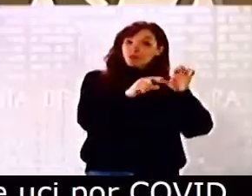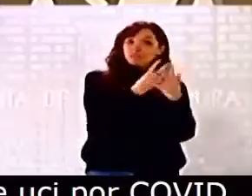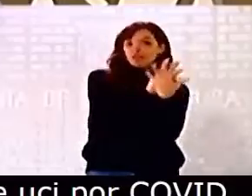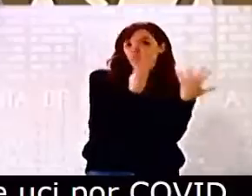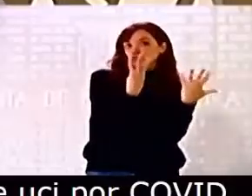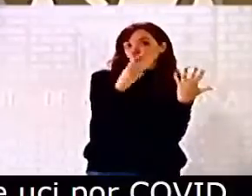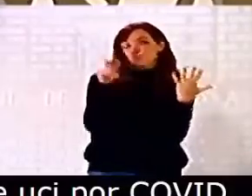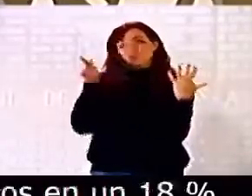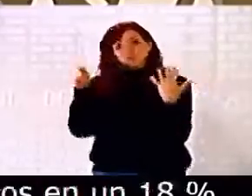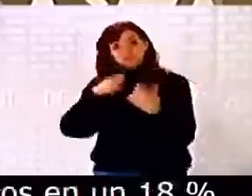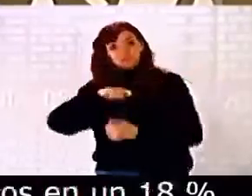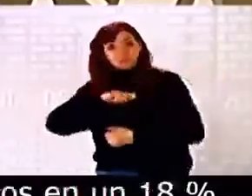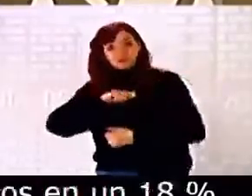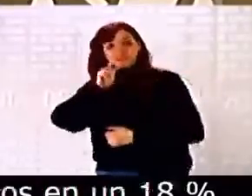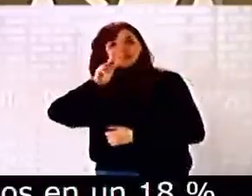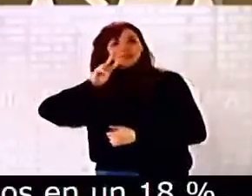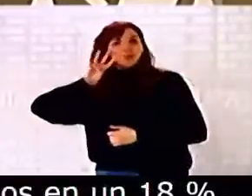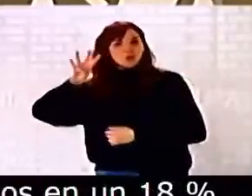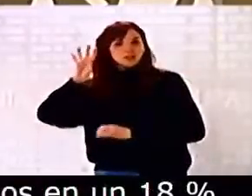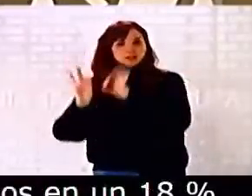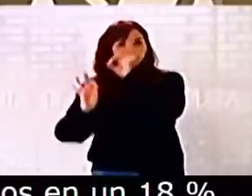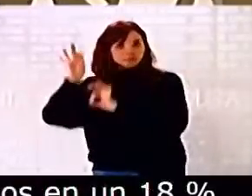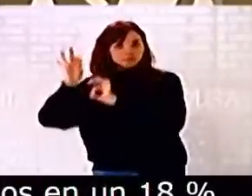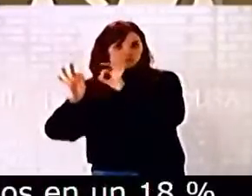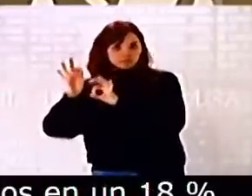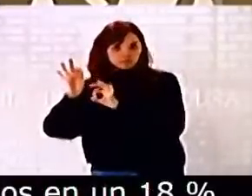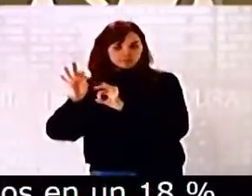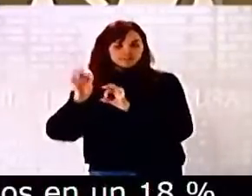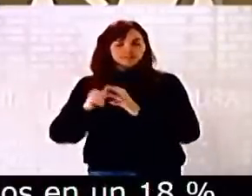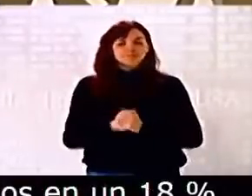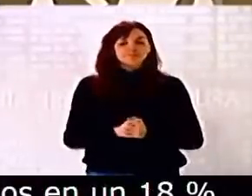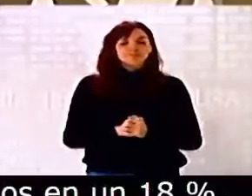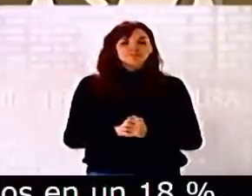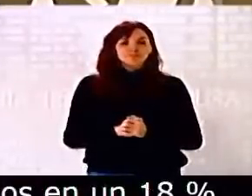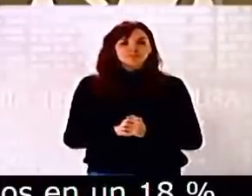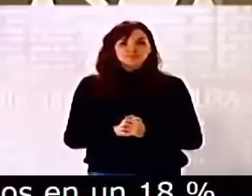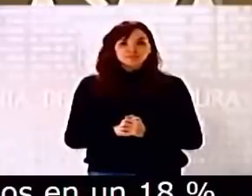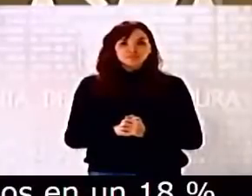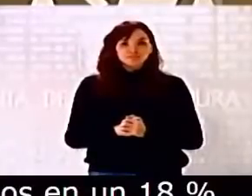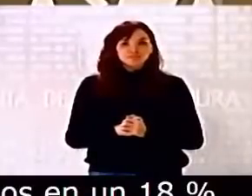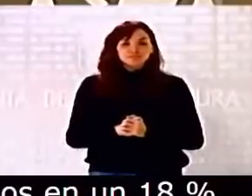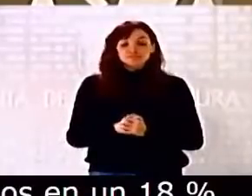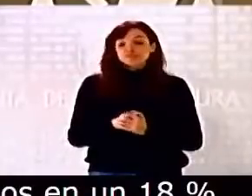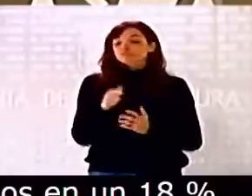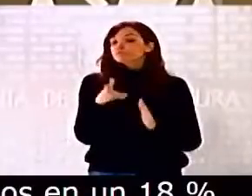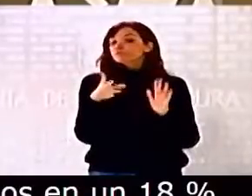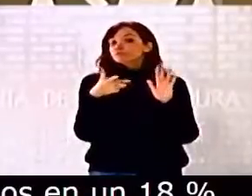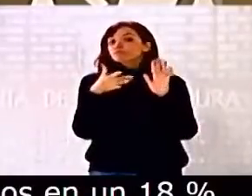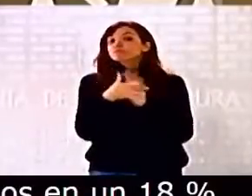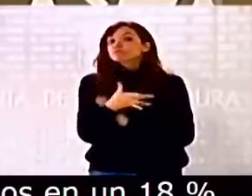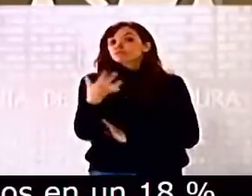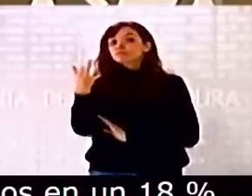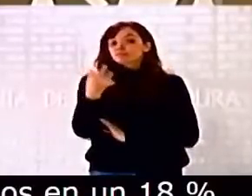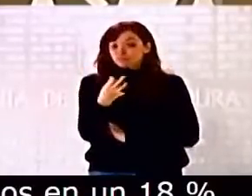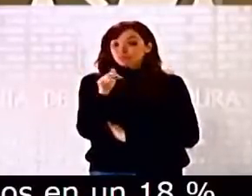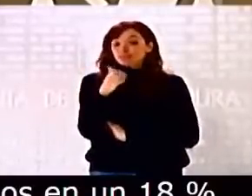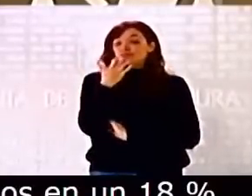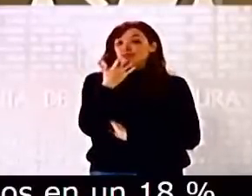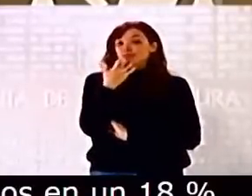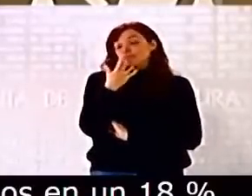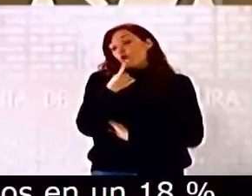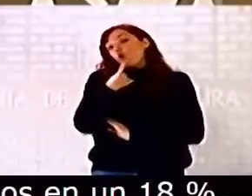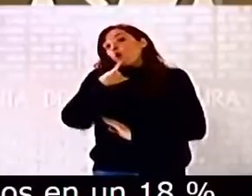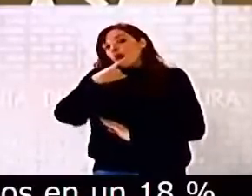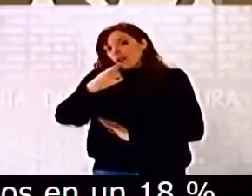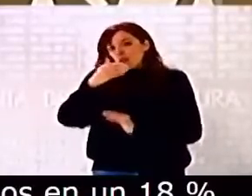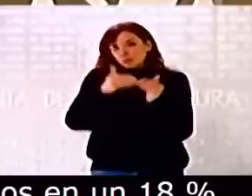un 24% que está en la media del país. Eso significa y ojalá